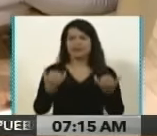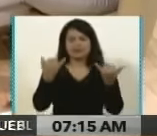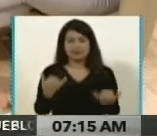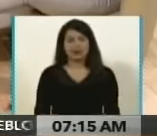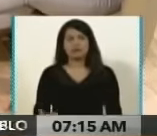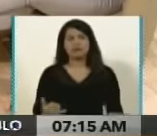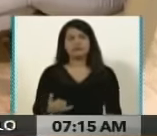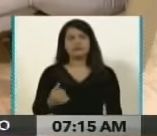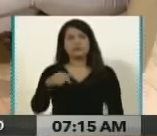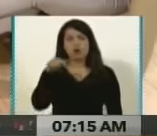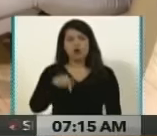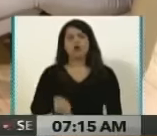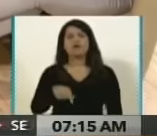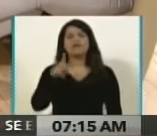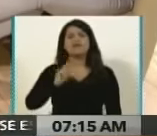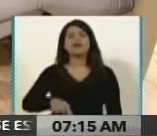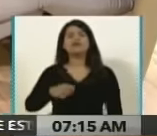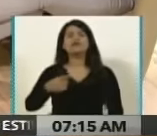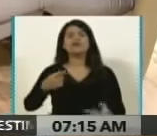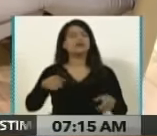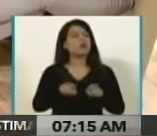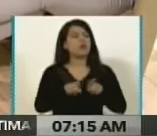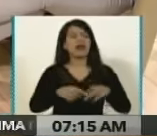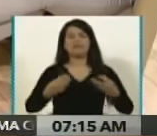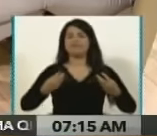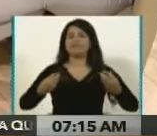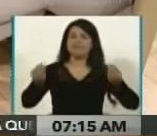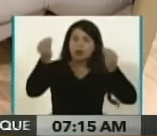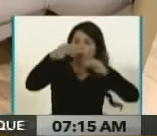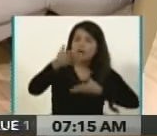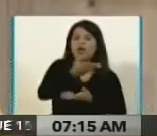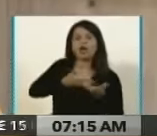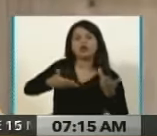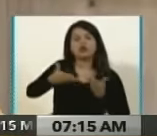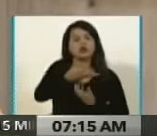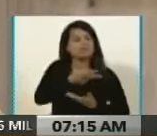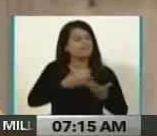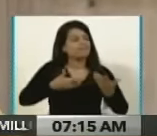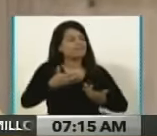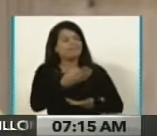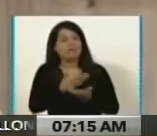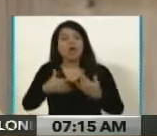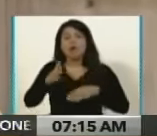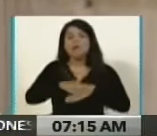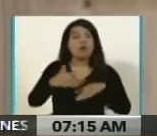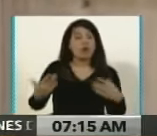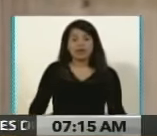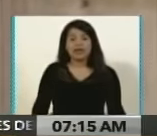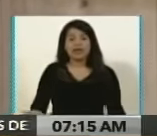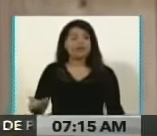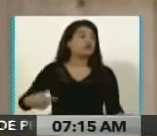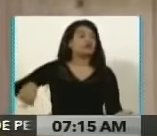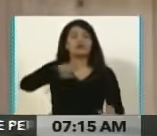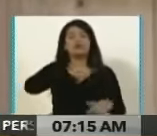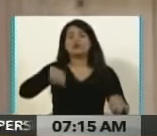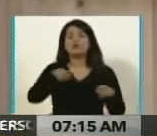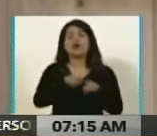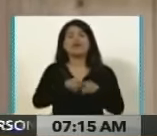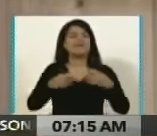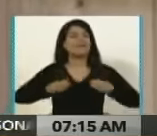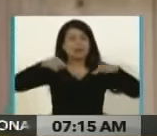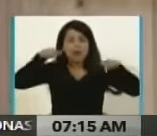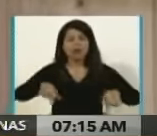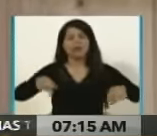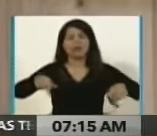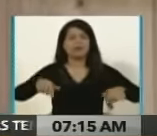que yo he llamado también la convivencia vecinal, porque en fin de cuentas los que vivimos en el mismo edificio seremos de este lado, de